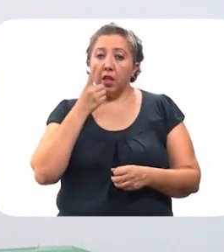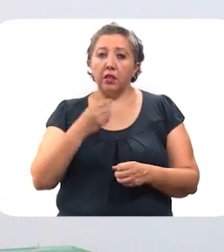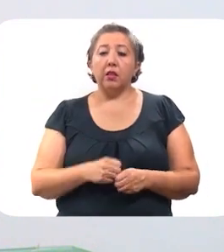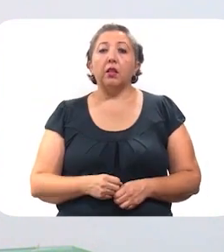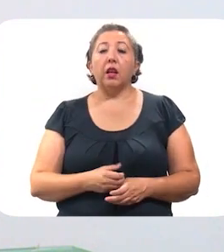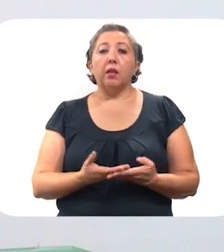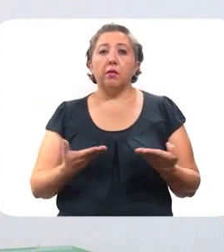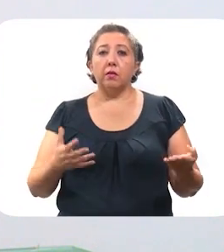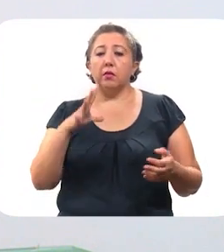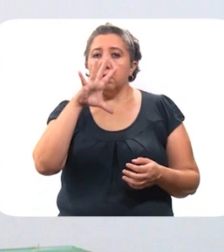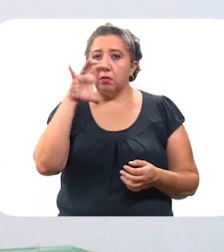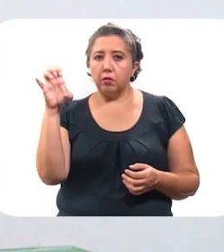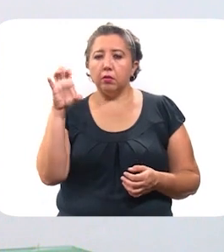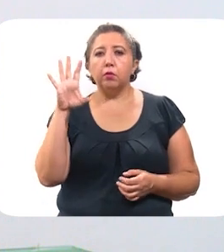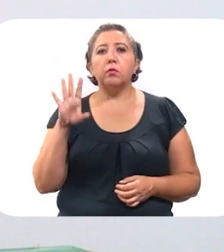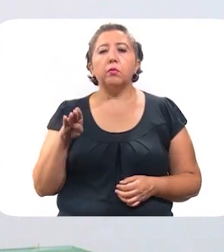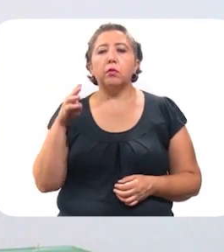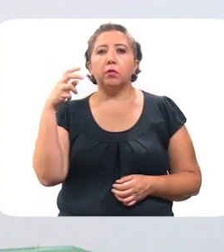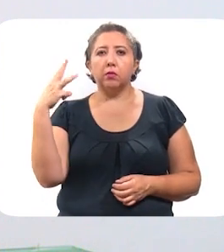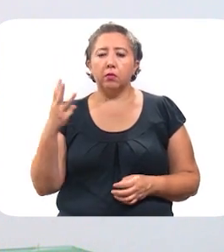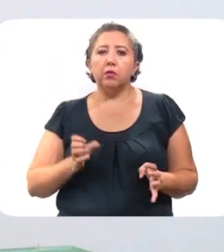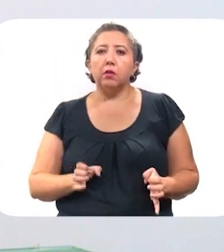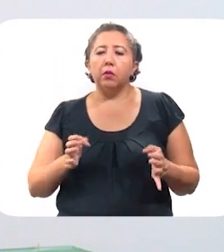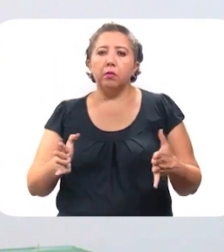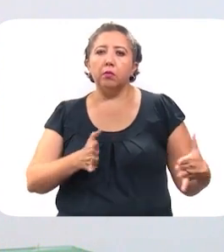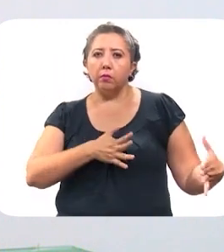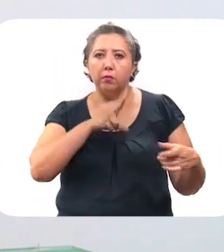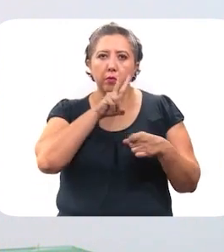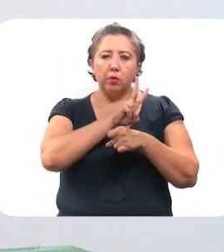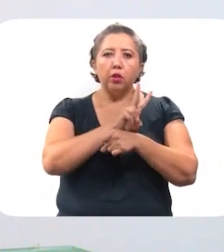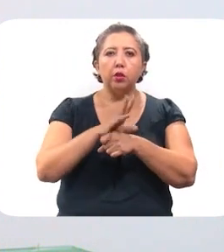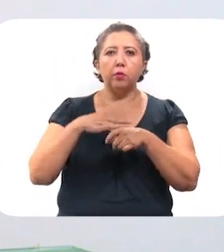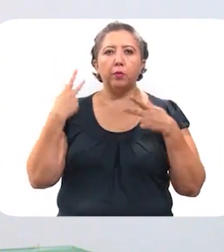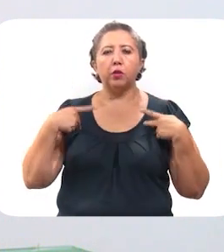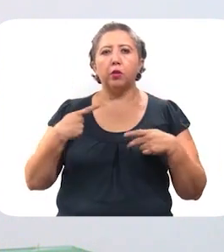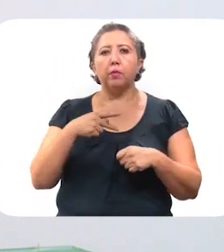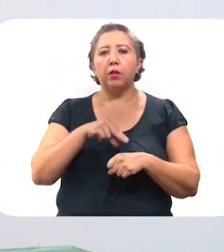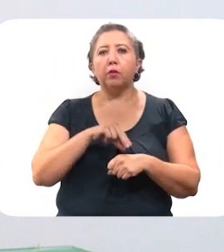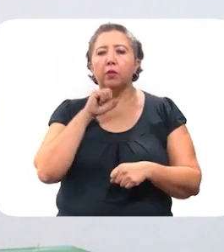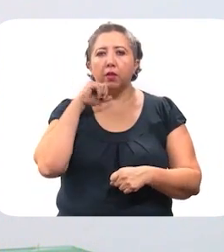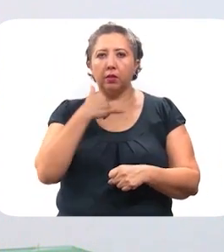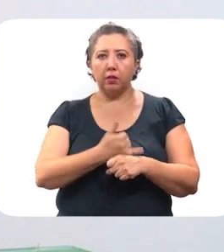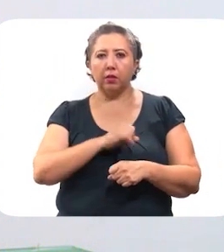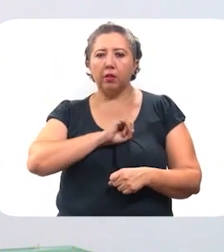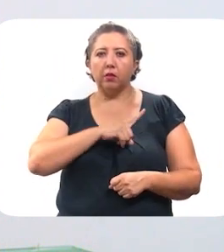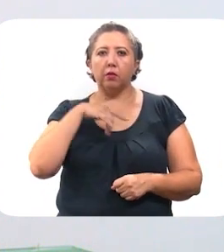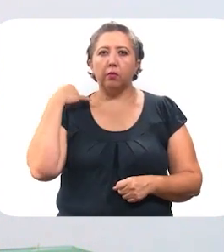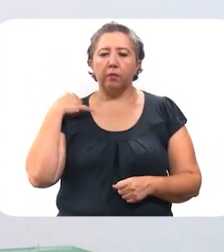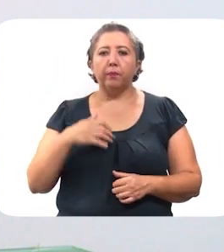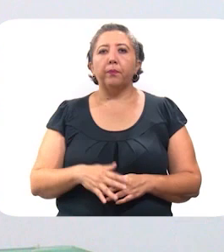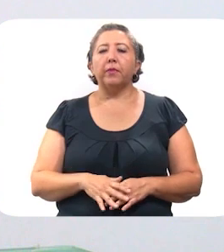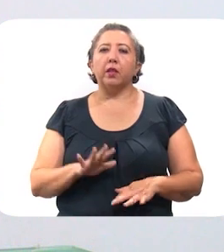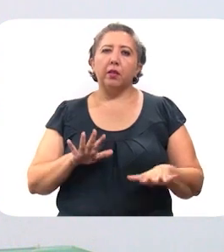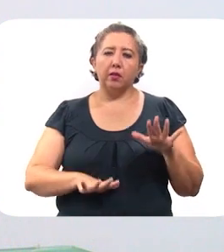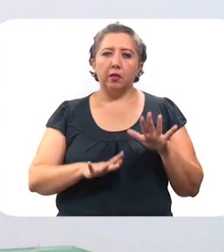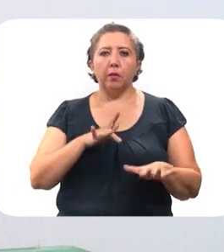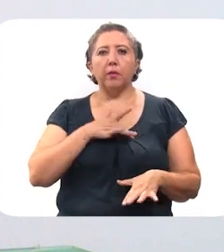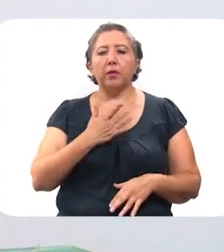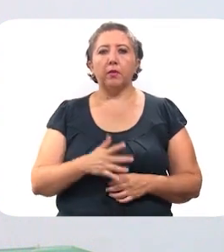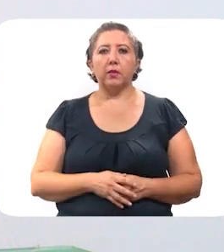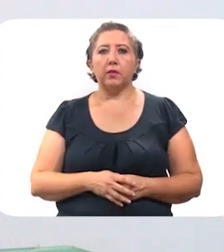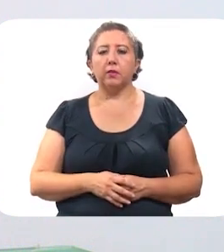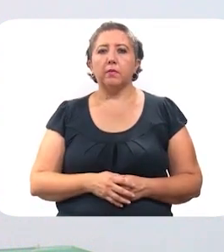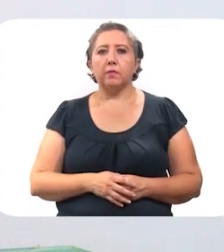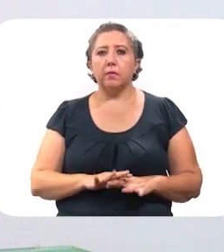activos, 593 están estables, aislados, monitoreados por personal médico de la Secretaría de Salud. Presentan